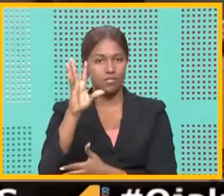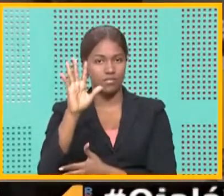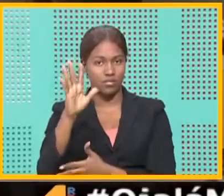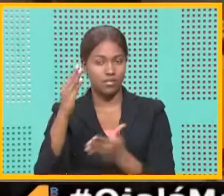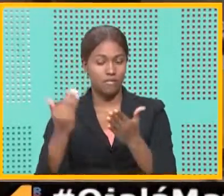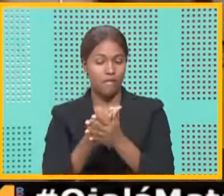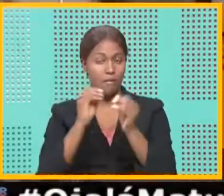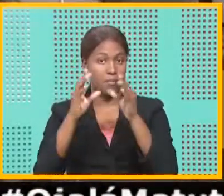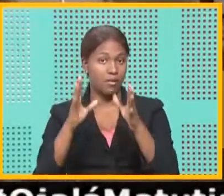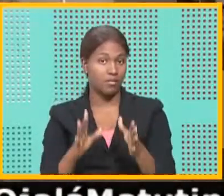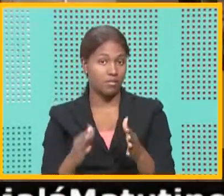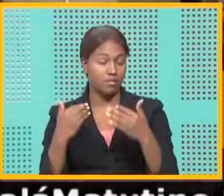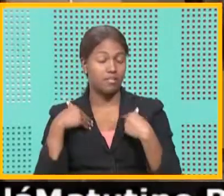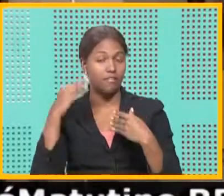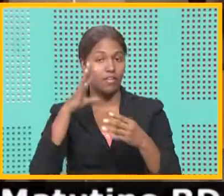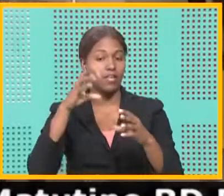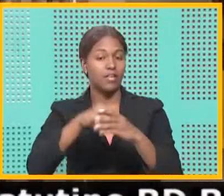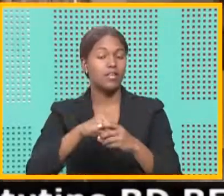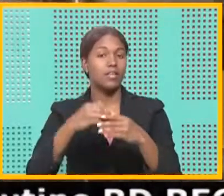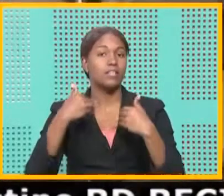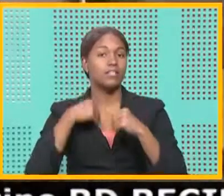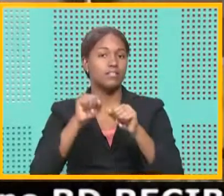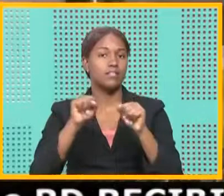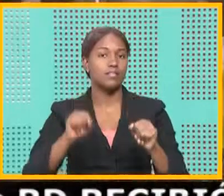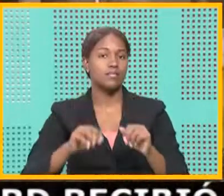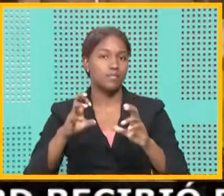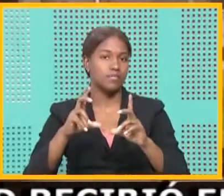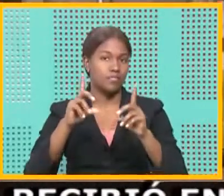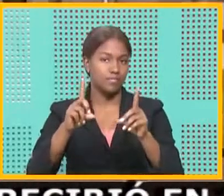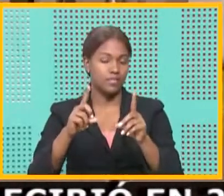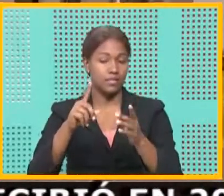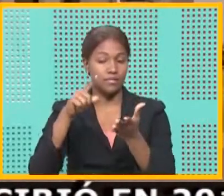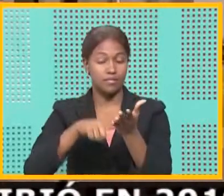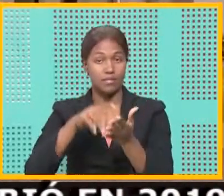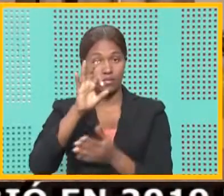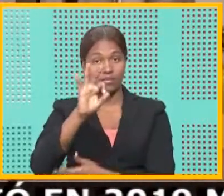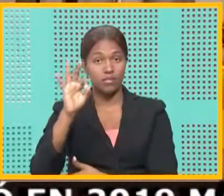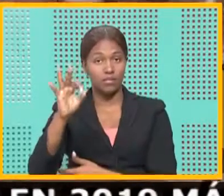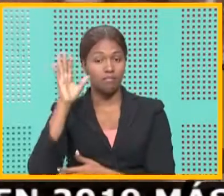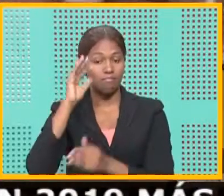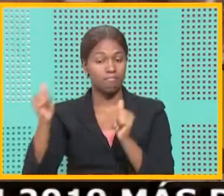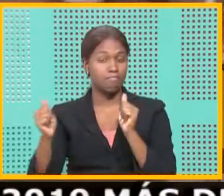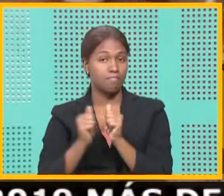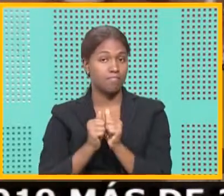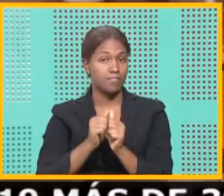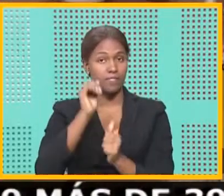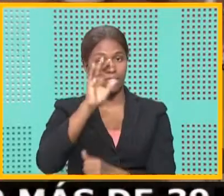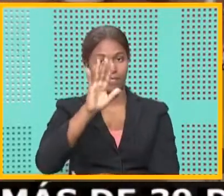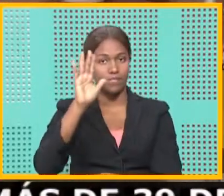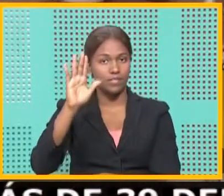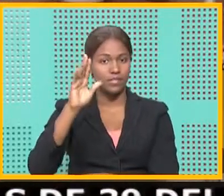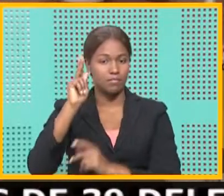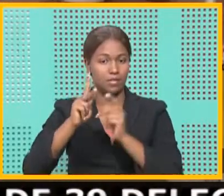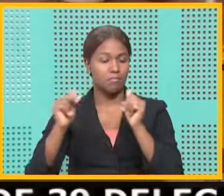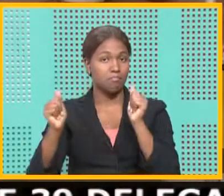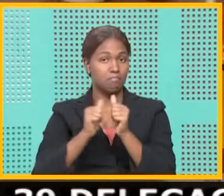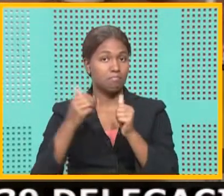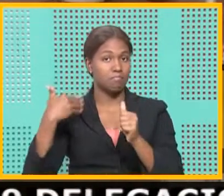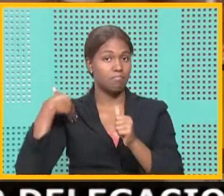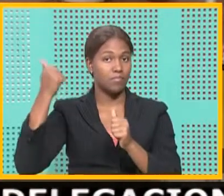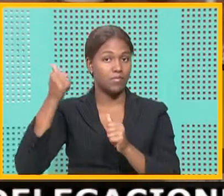5,495 nuevos maestros que serán incorporados al sistema educativo, 1,099 acompañantes, 55 tutores